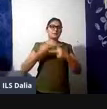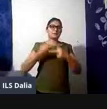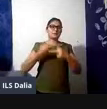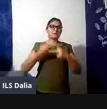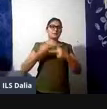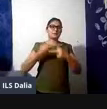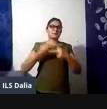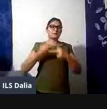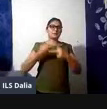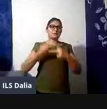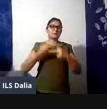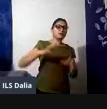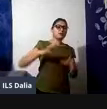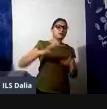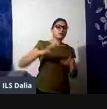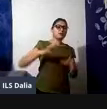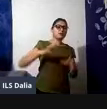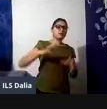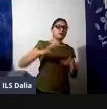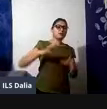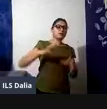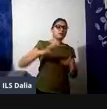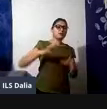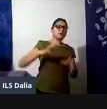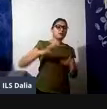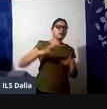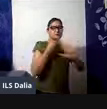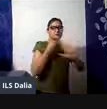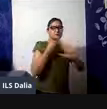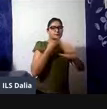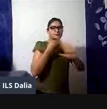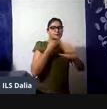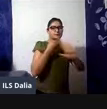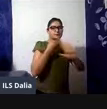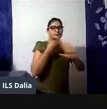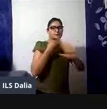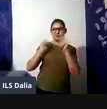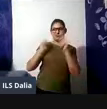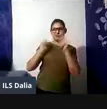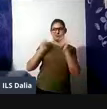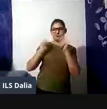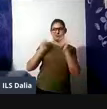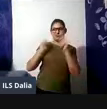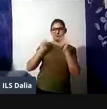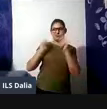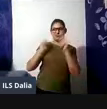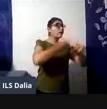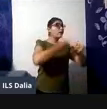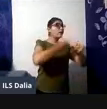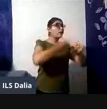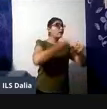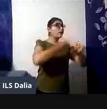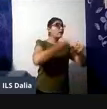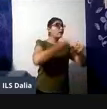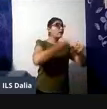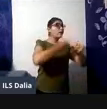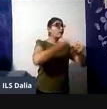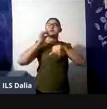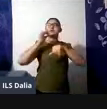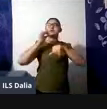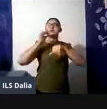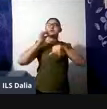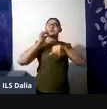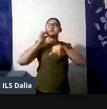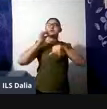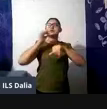las juntas y a no tomarla en cuenta para ir a comer. Y todas estas situaciones que hacen que haya un